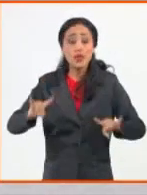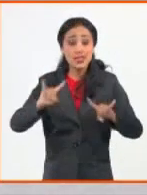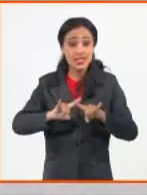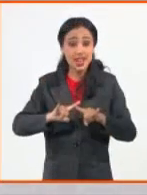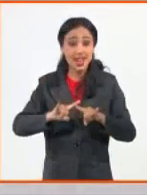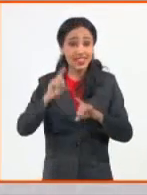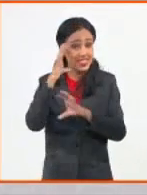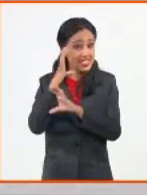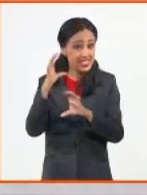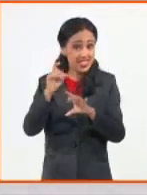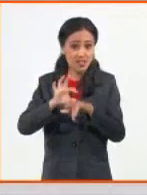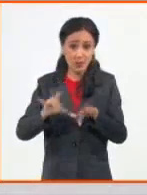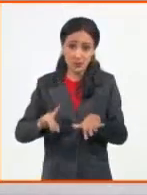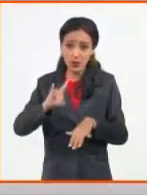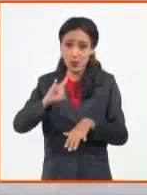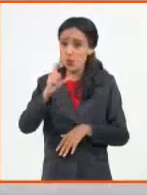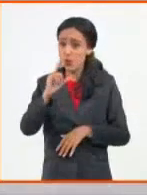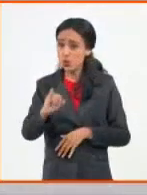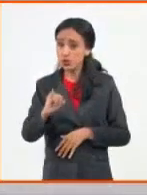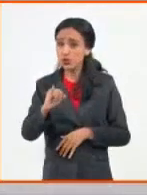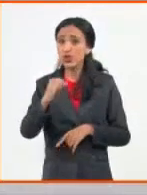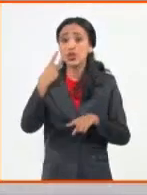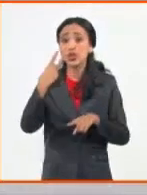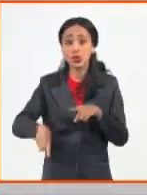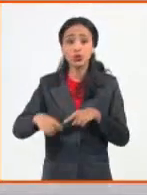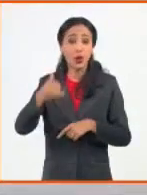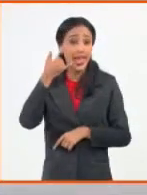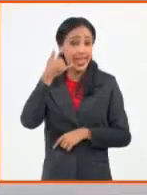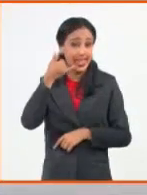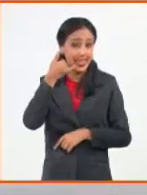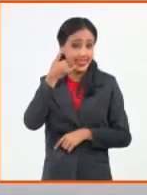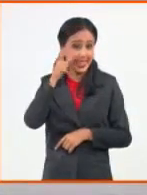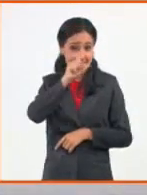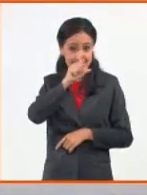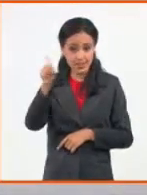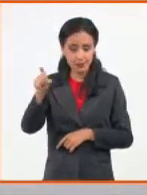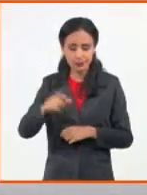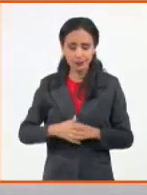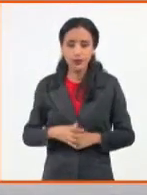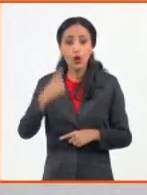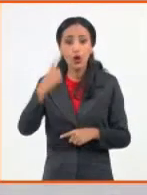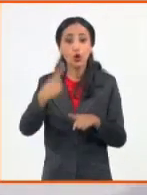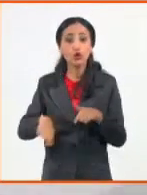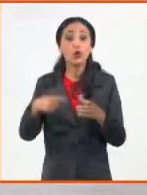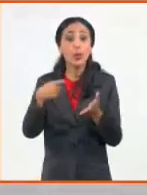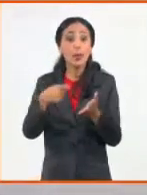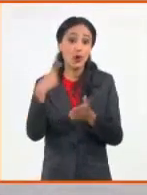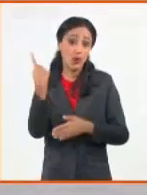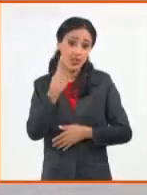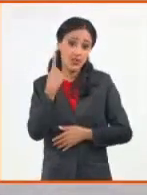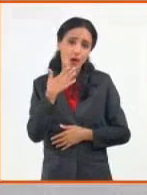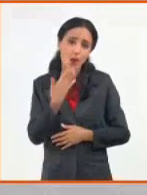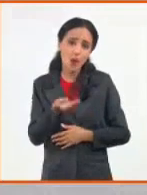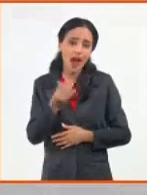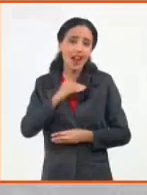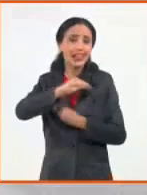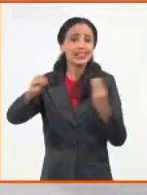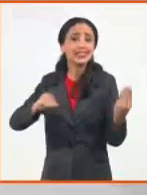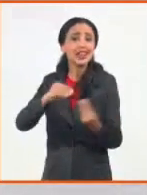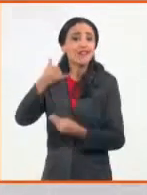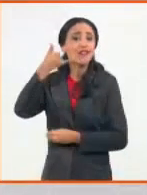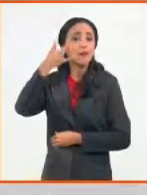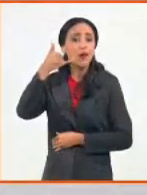del operador telefónica etecsa la pasarela de pago nacional transfer móvil que ya tiene más de